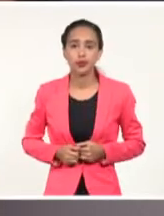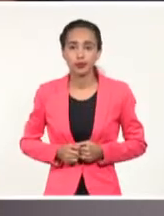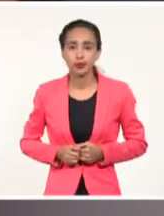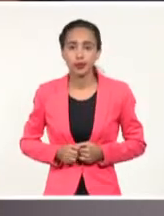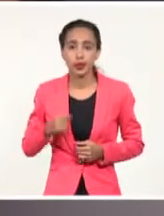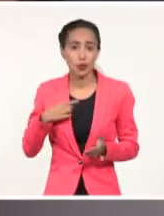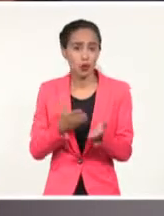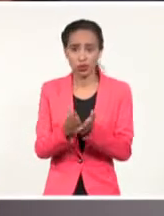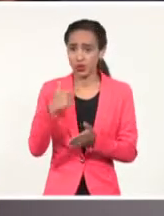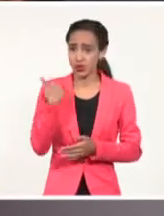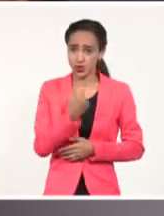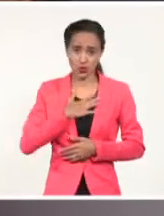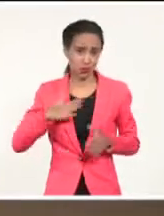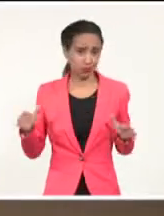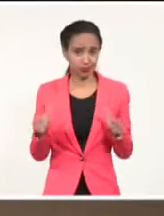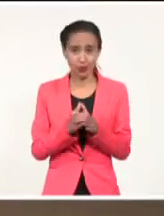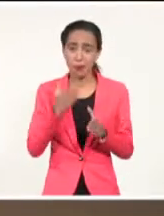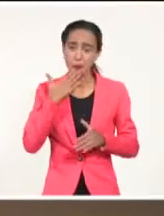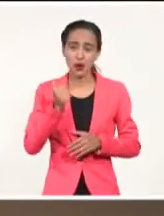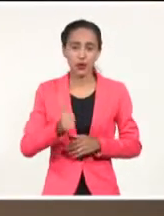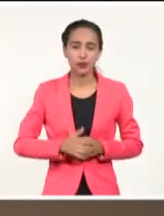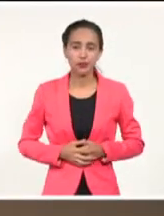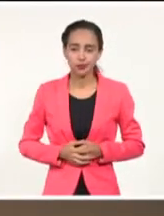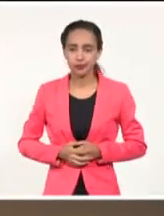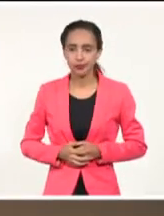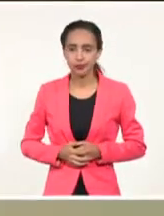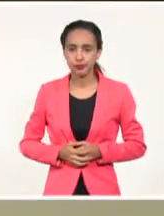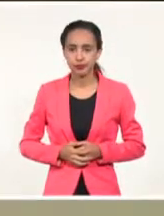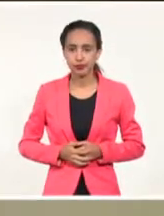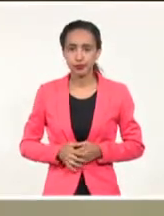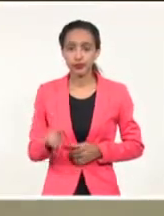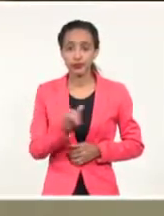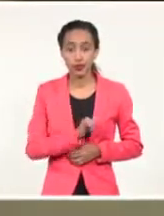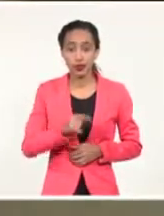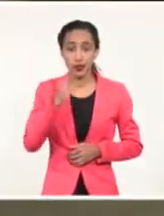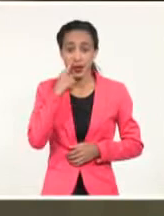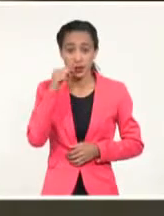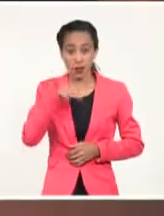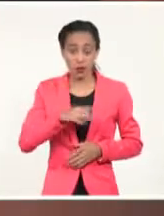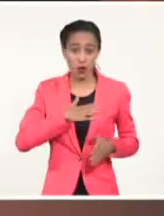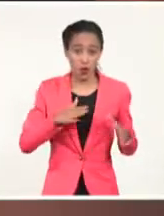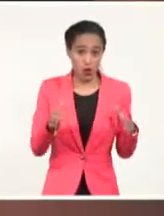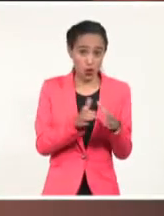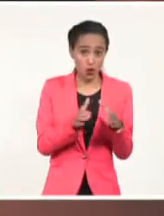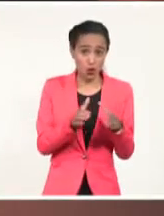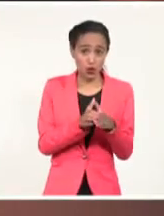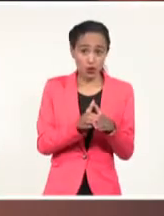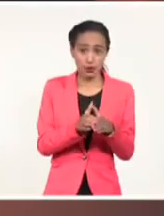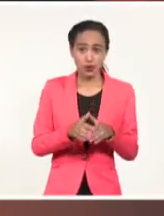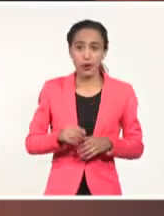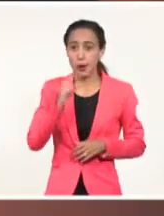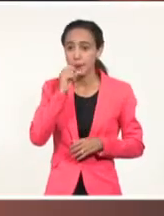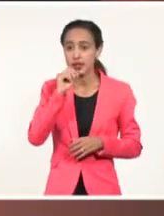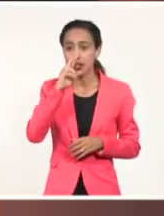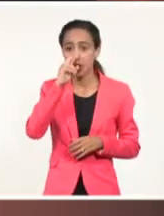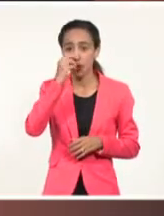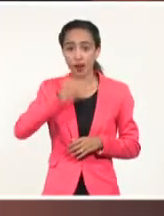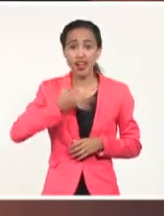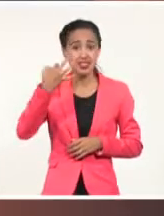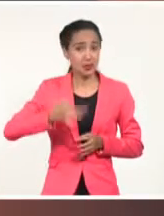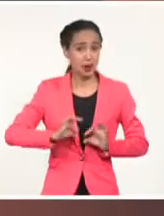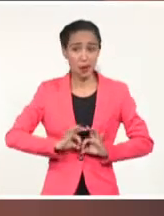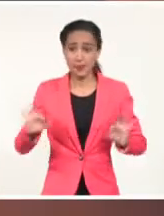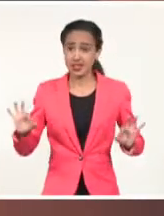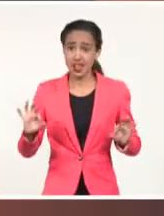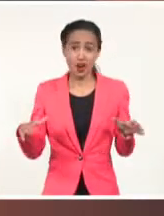Europa, die gegeneinander spielen. Es geht auch drum. También por el escenario y el club que tienen enfrente. Barcelona ist immer was